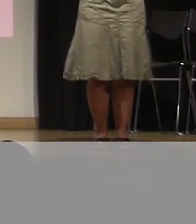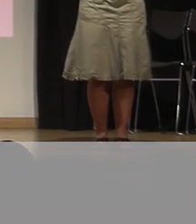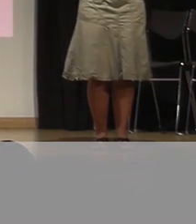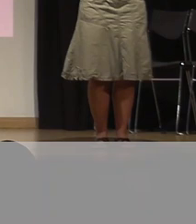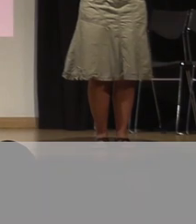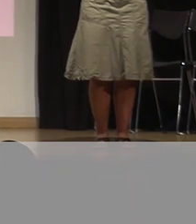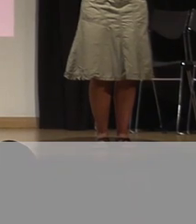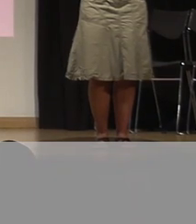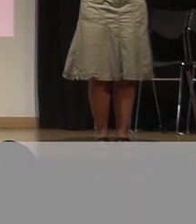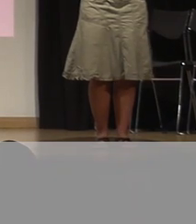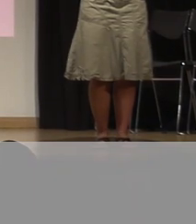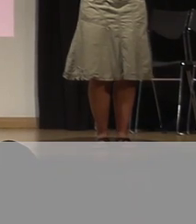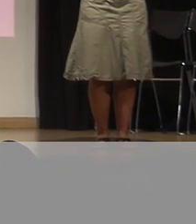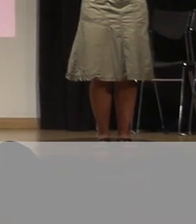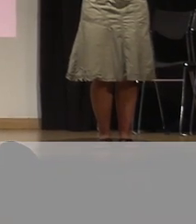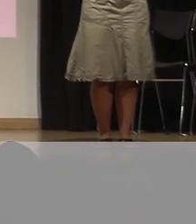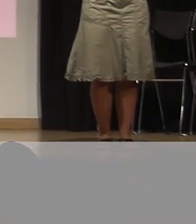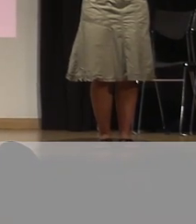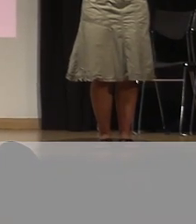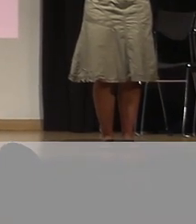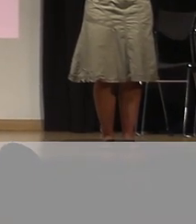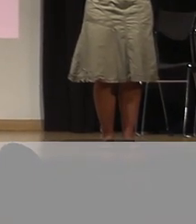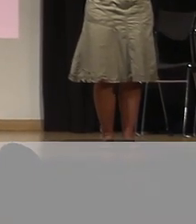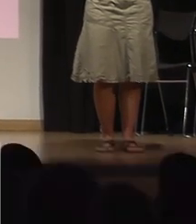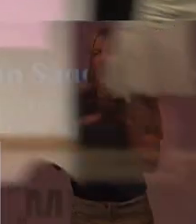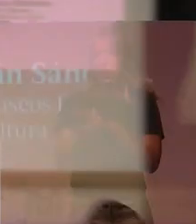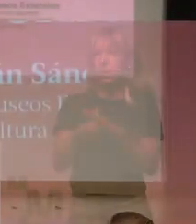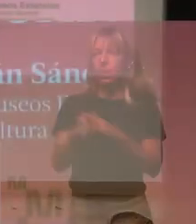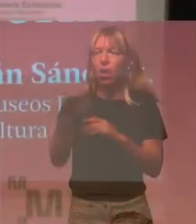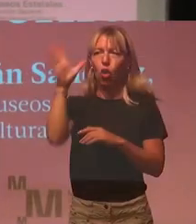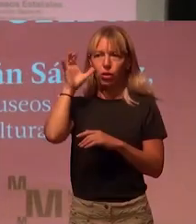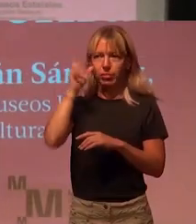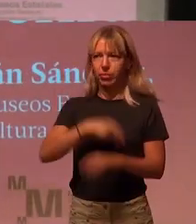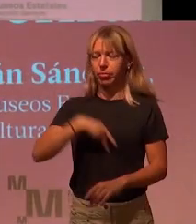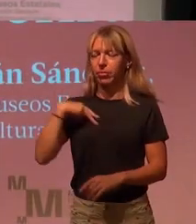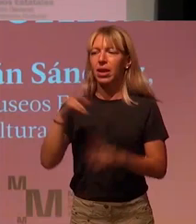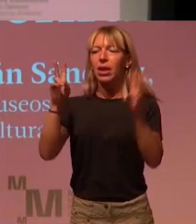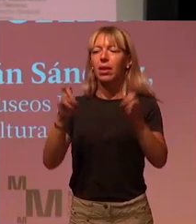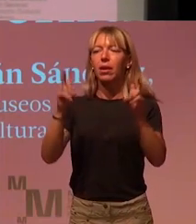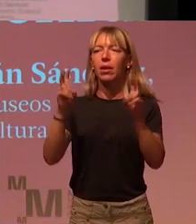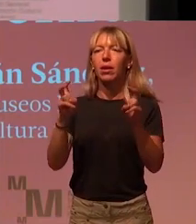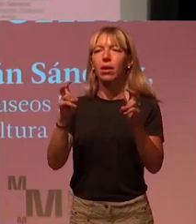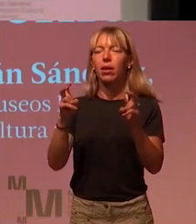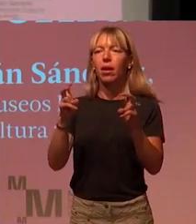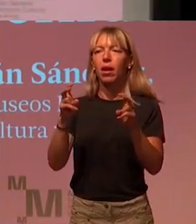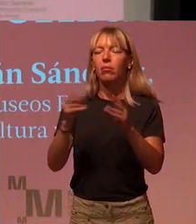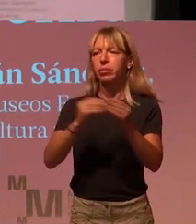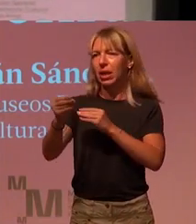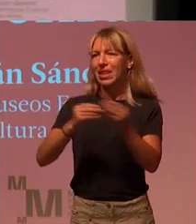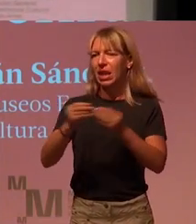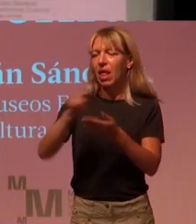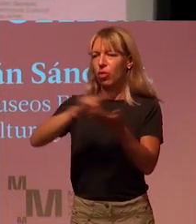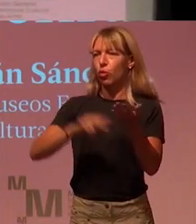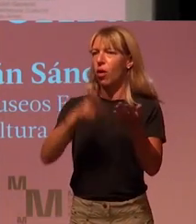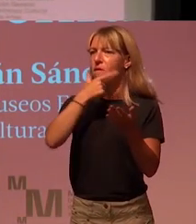reforzando también los recursos que mejoran la accesibilidad cognitiva. disponemos, ¿no?, de material de